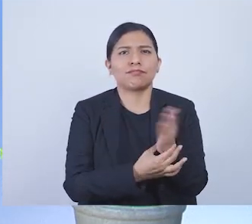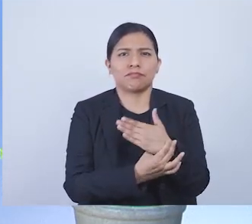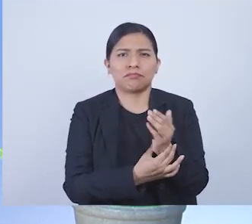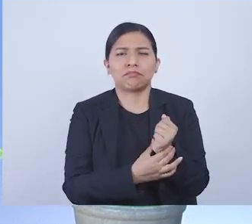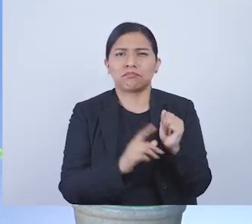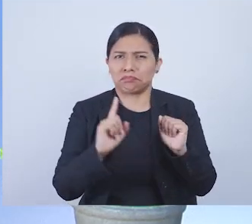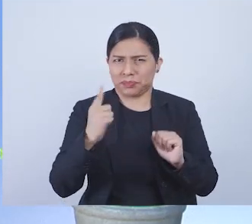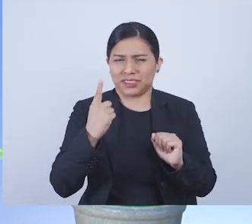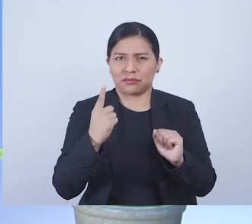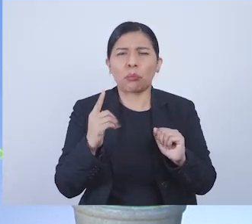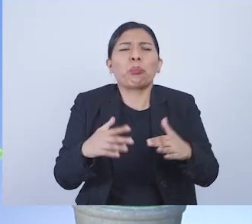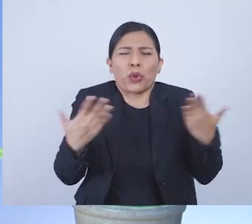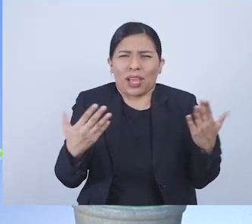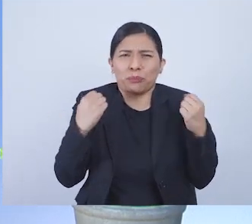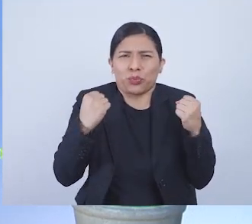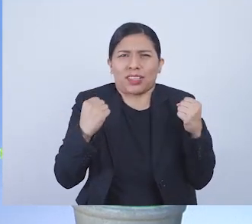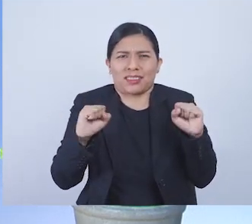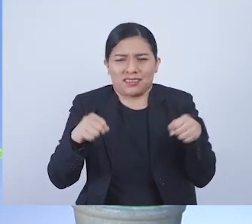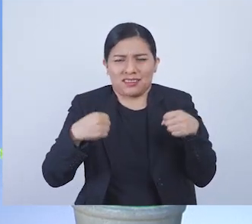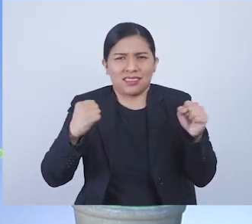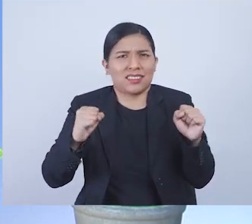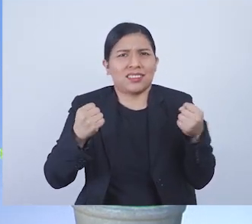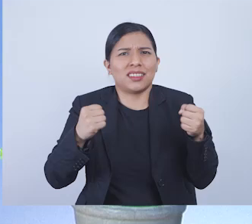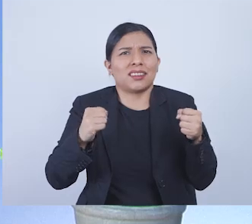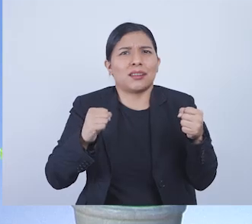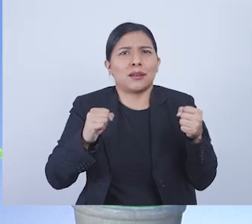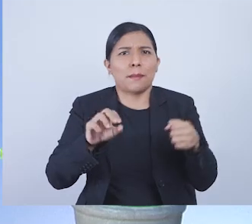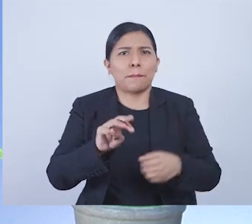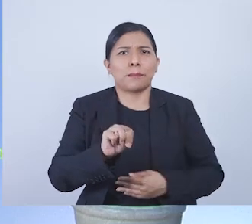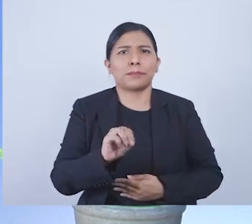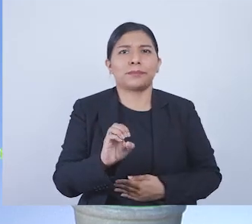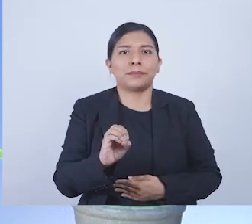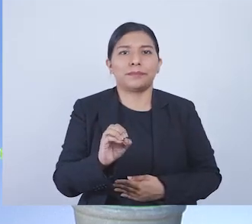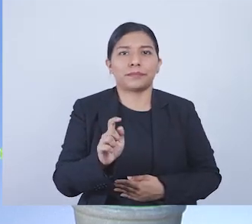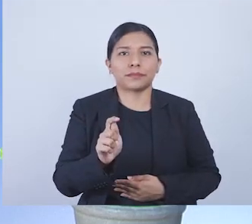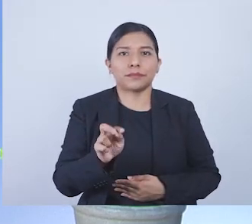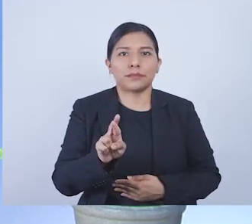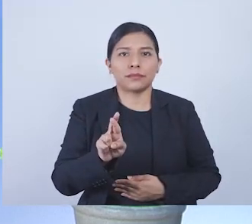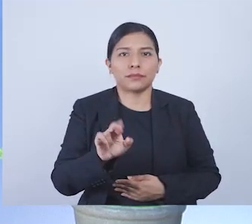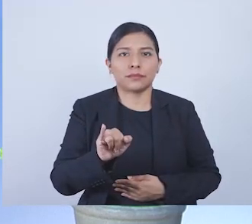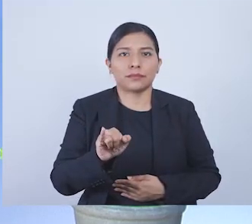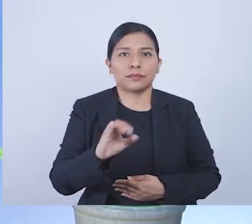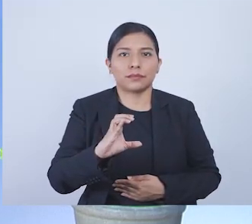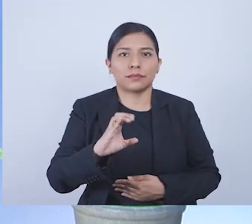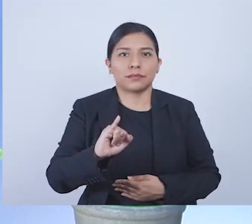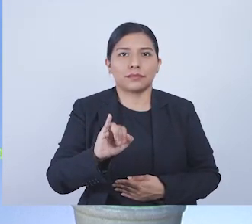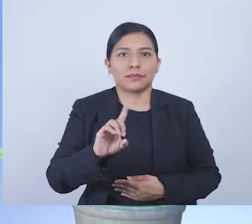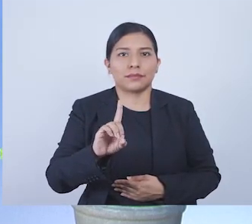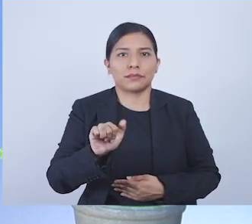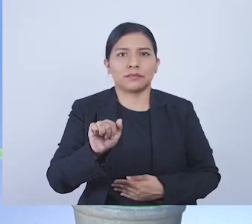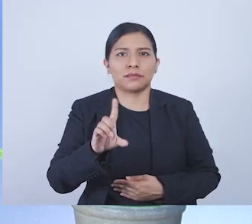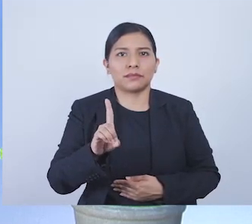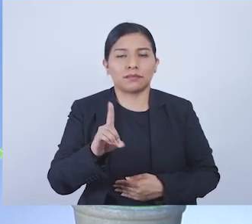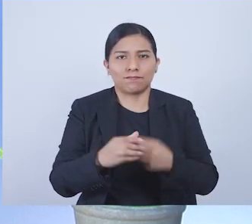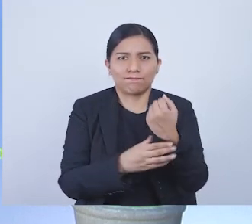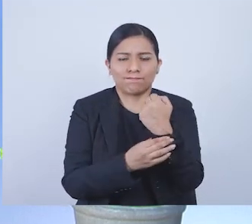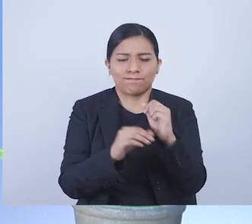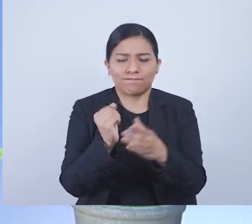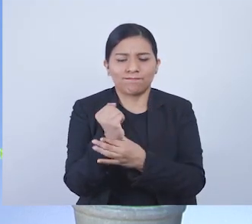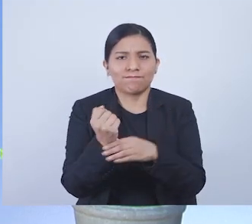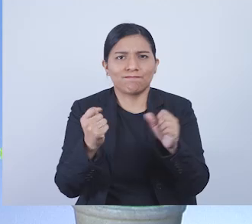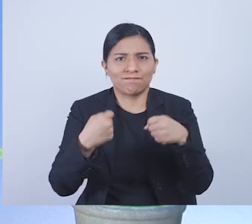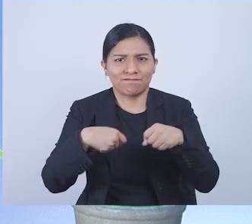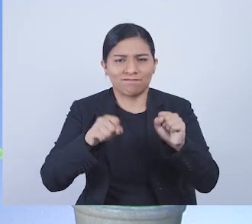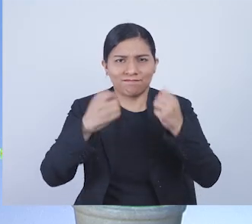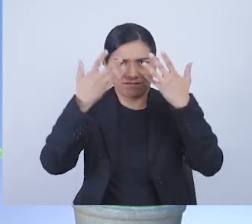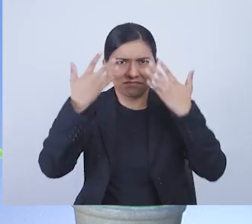qué la psicomotricidad? Porque es importante. Hay muchas definiciones. Inclusive,